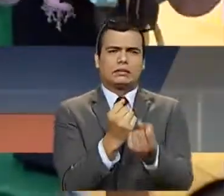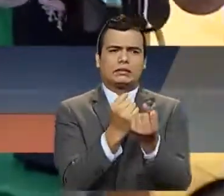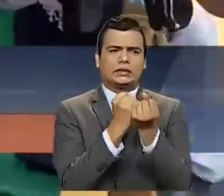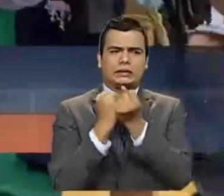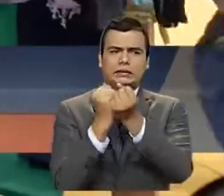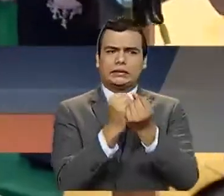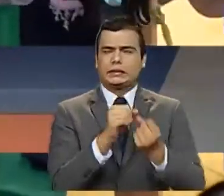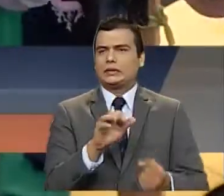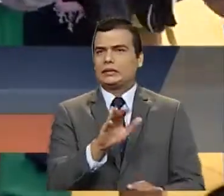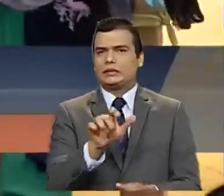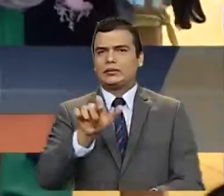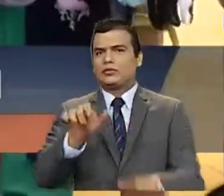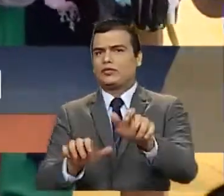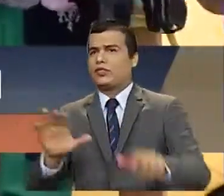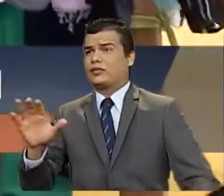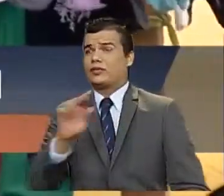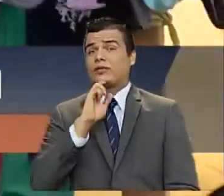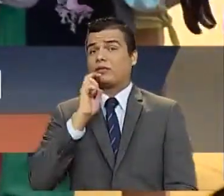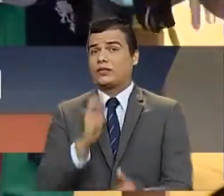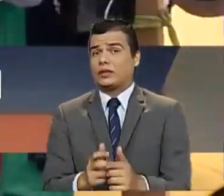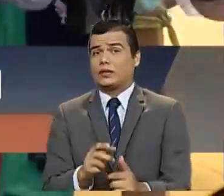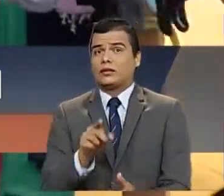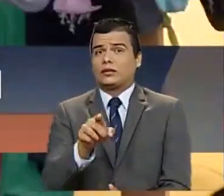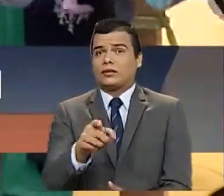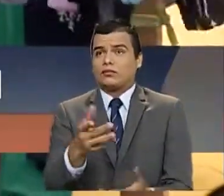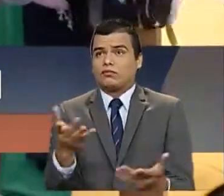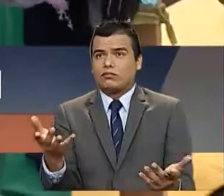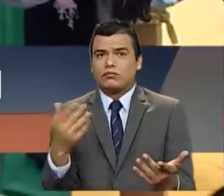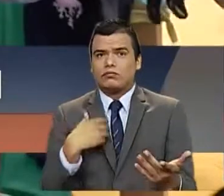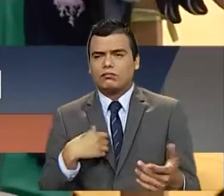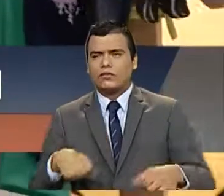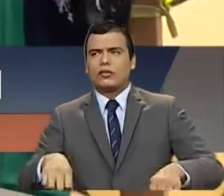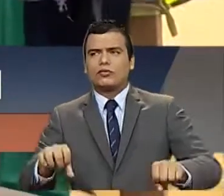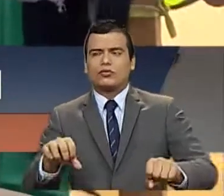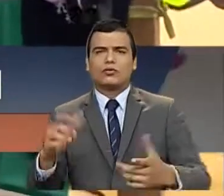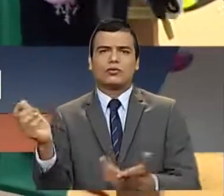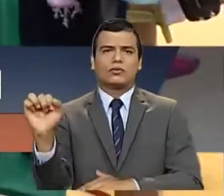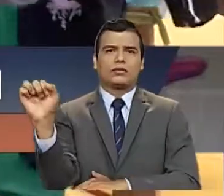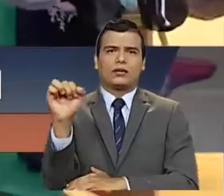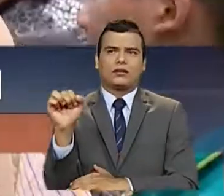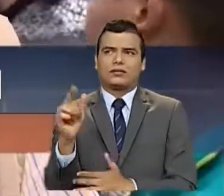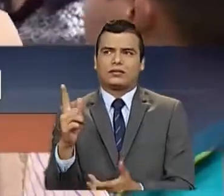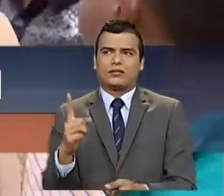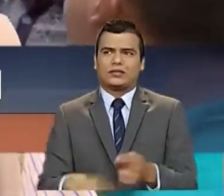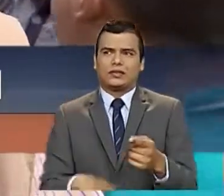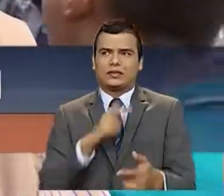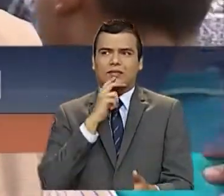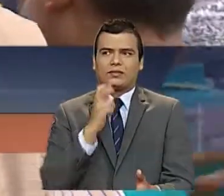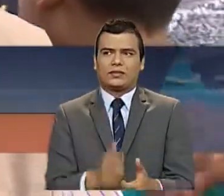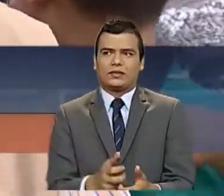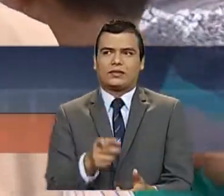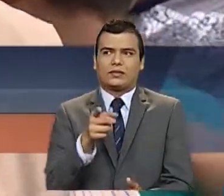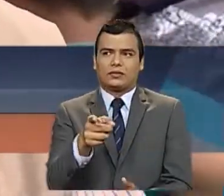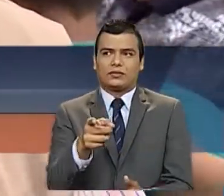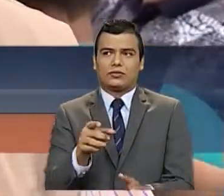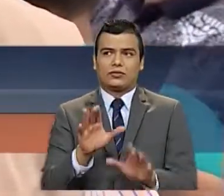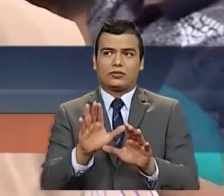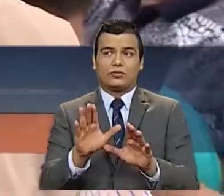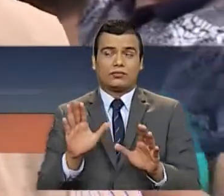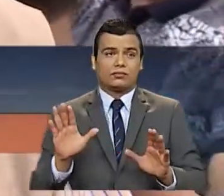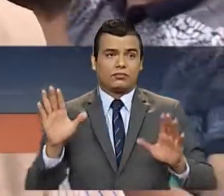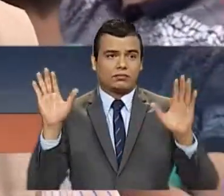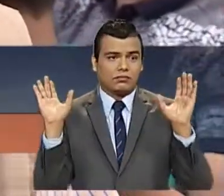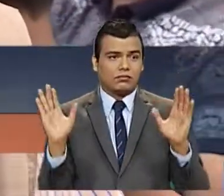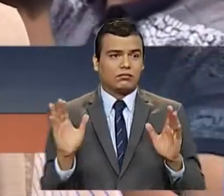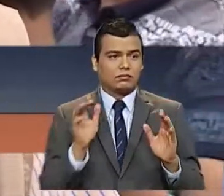para caminar es increíble. Tratar de manejar, la verdad que es imposible prácticamente. Pues es un poquito complicado, pero pues hermano,